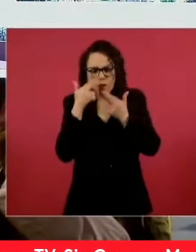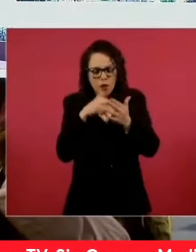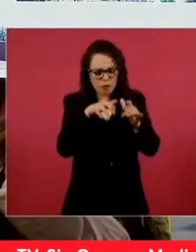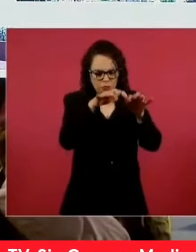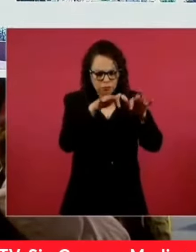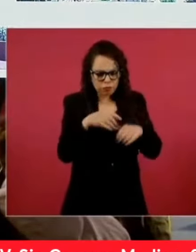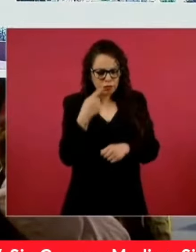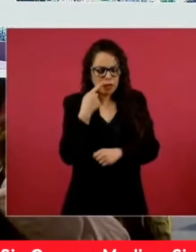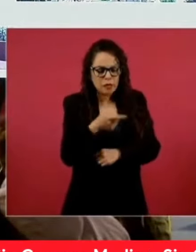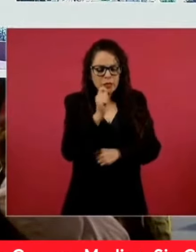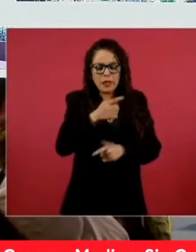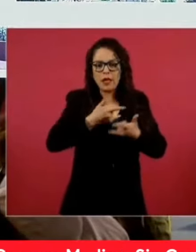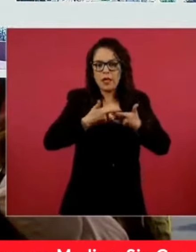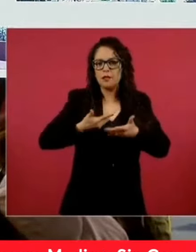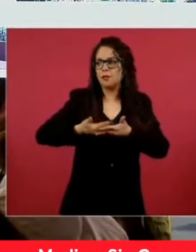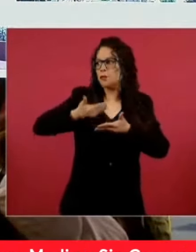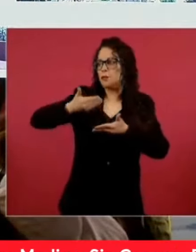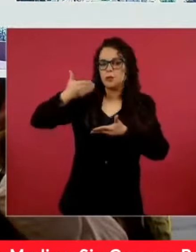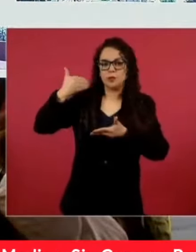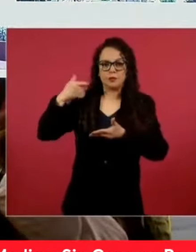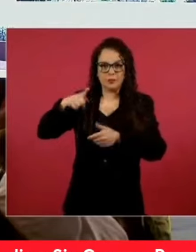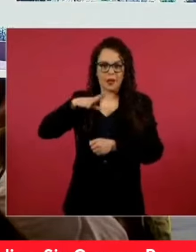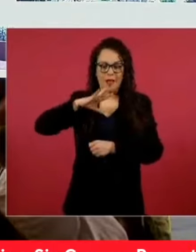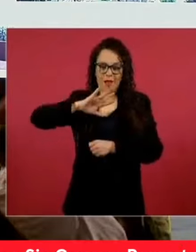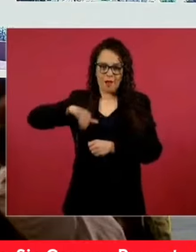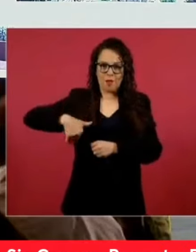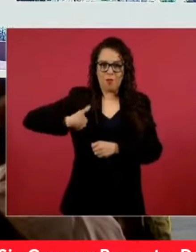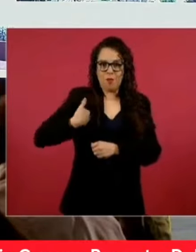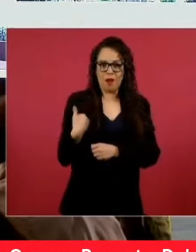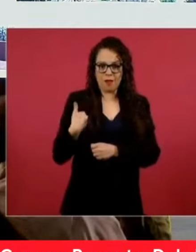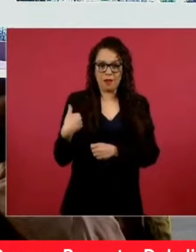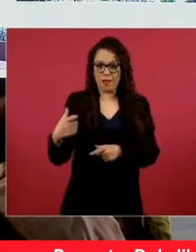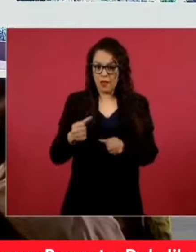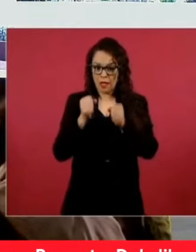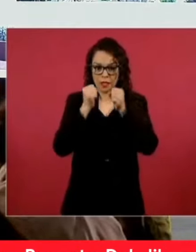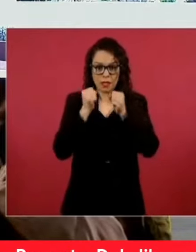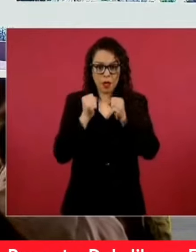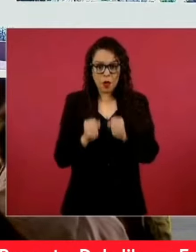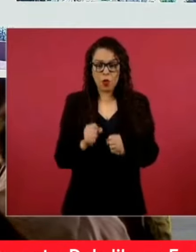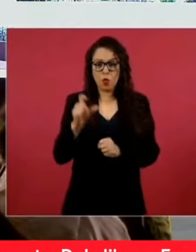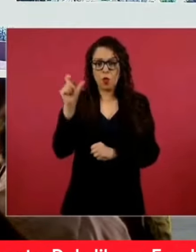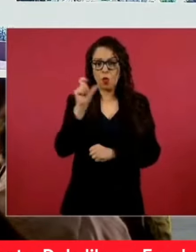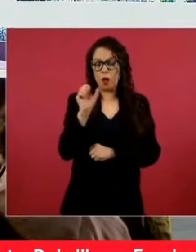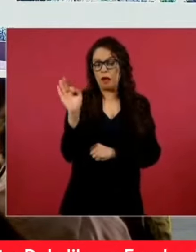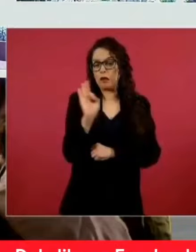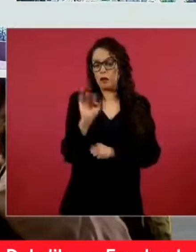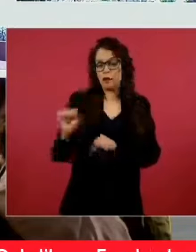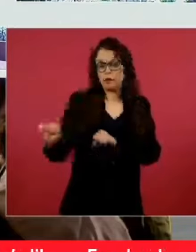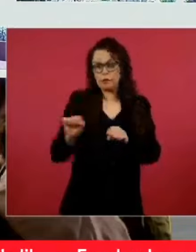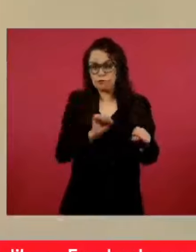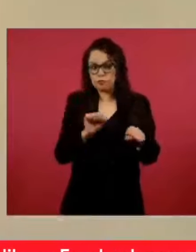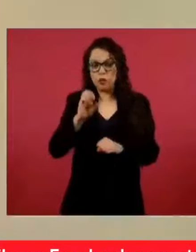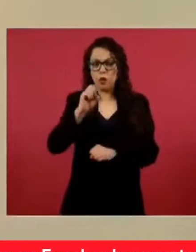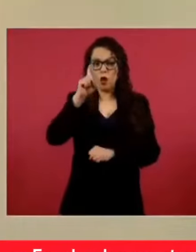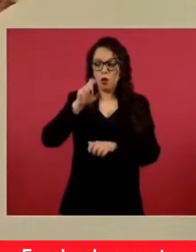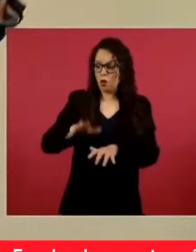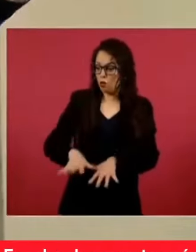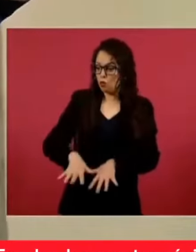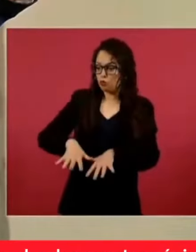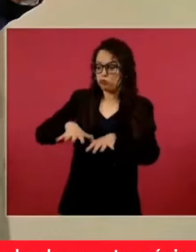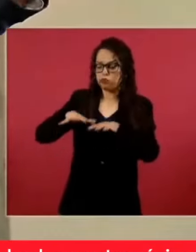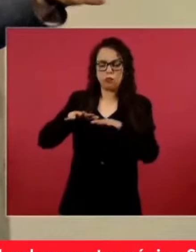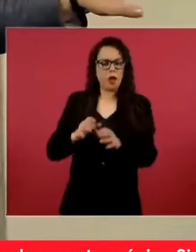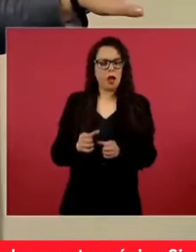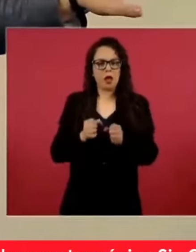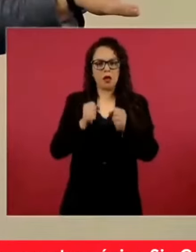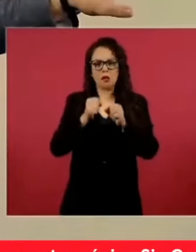completamente resguardado seguro completamente de sismos de eh temas de inundaciones cualquier tema se